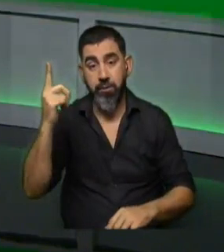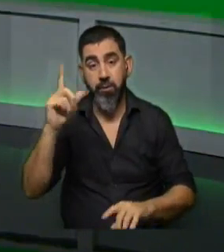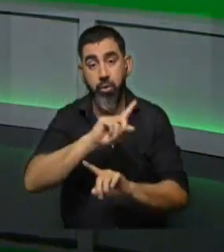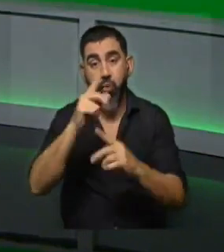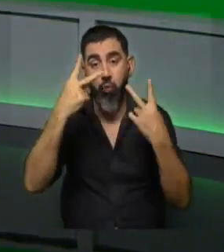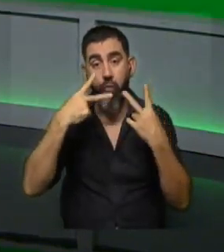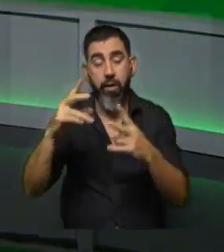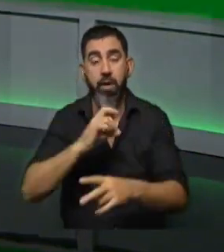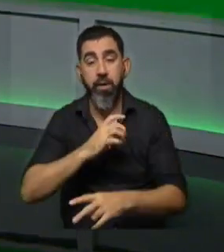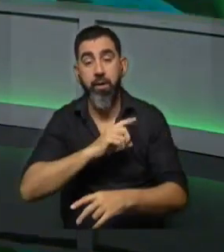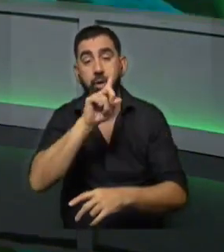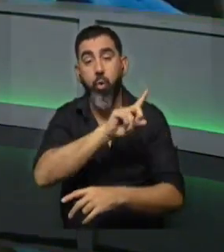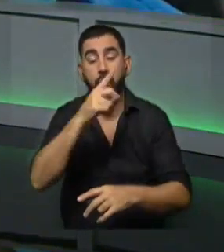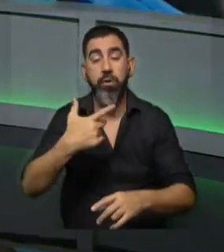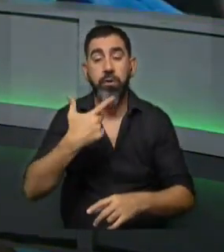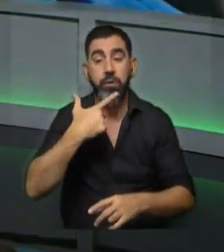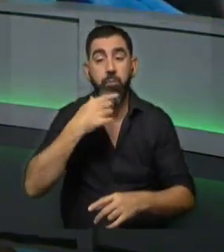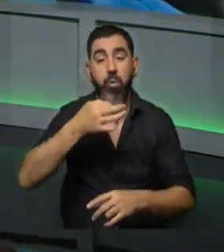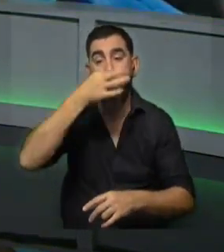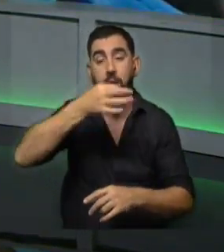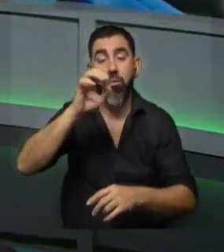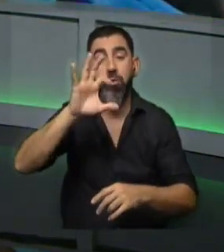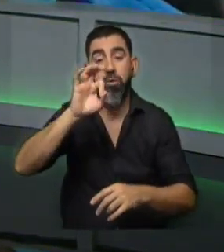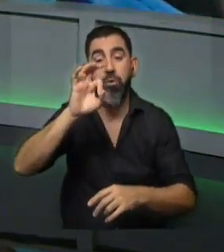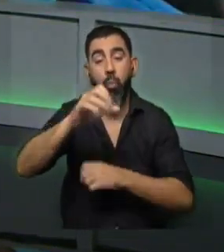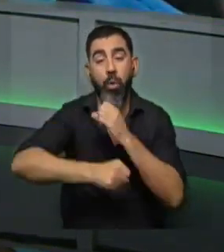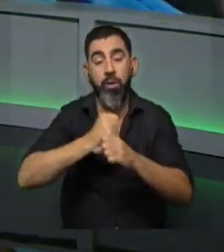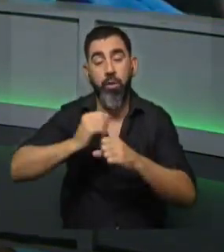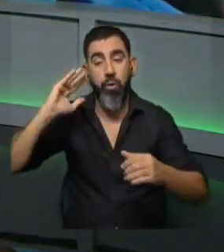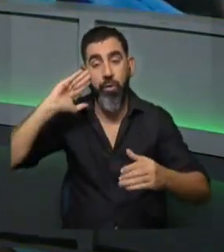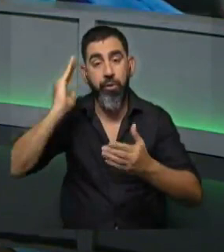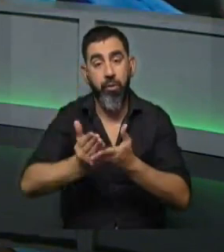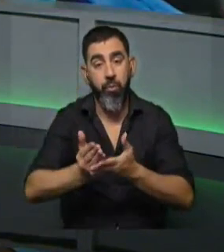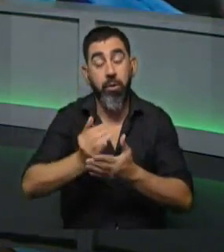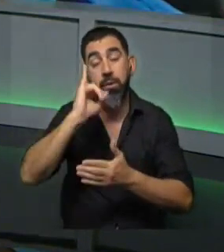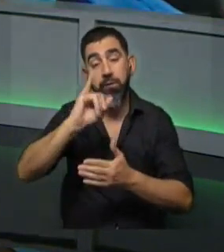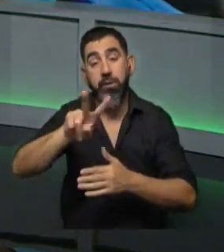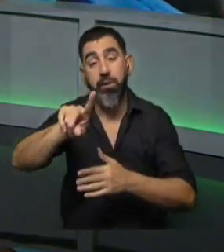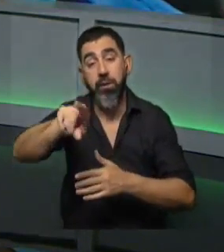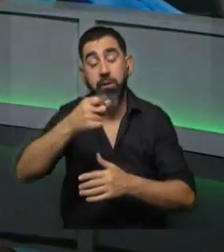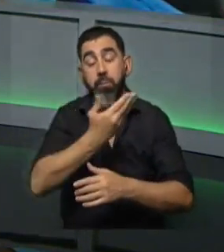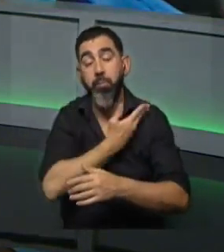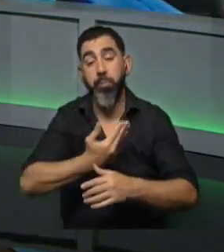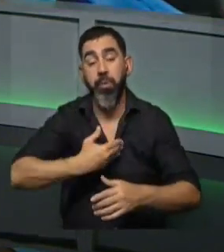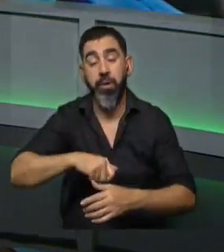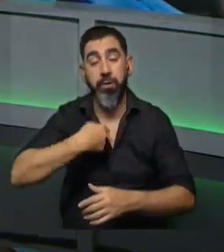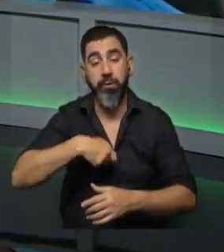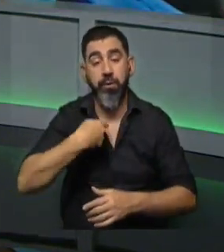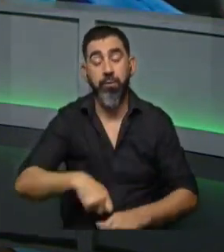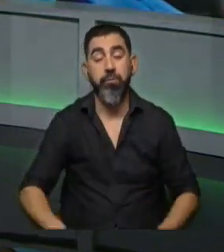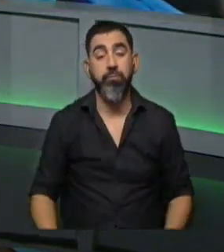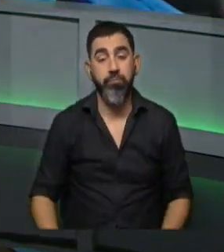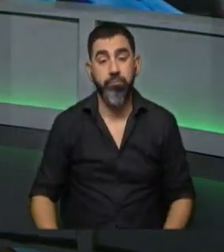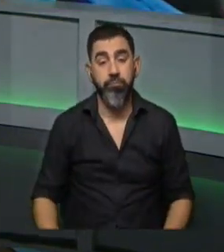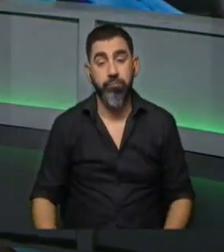viajará a Chile el 11 de septiembre para los actos por los 50 años del golpe de estado pero silbará el expresidente José Mujica según información